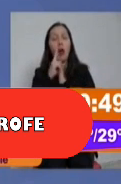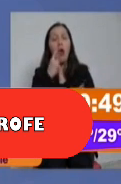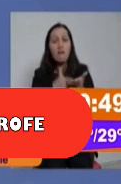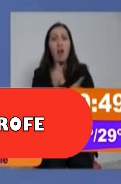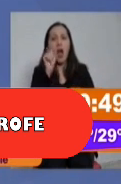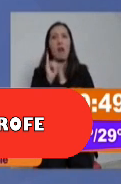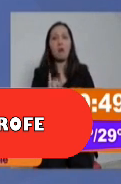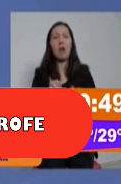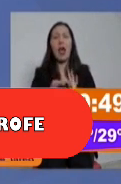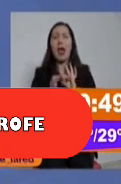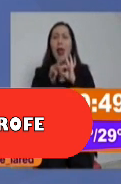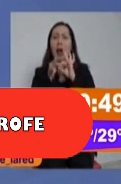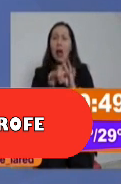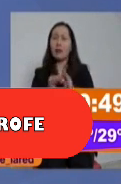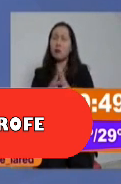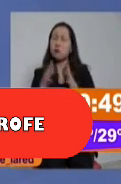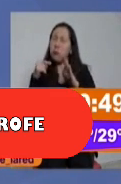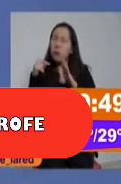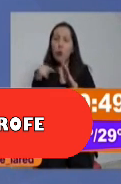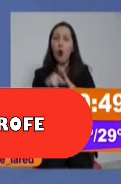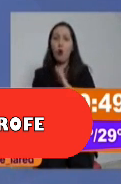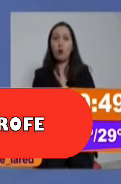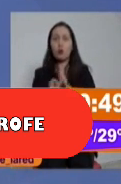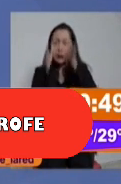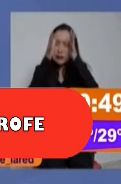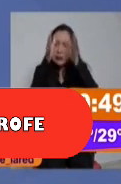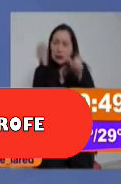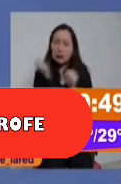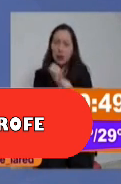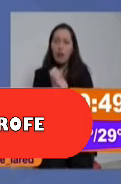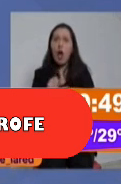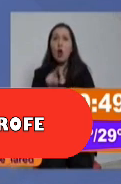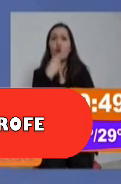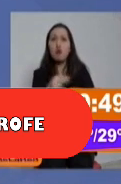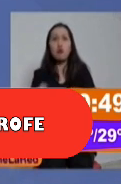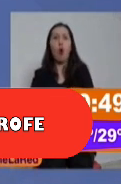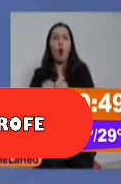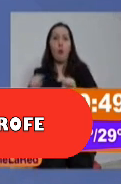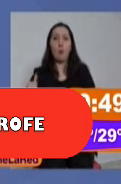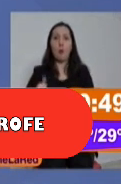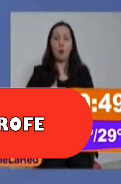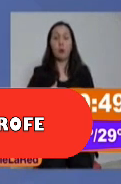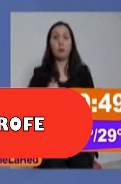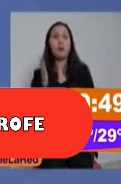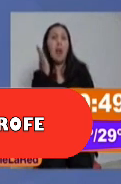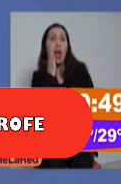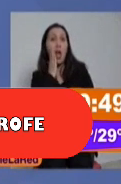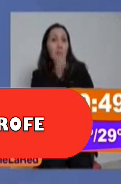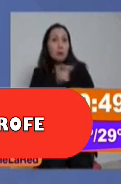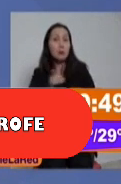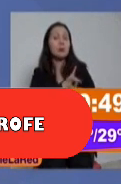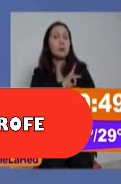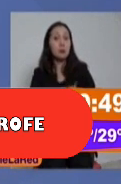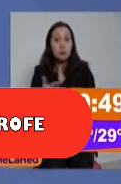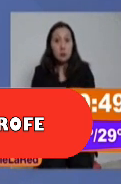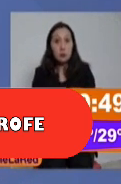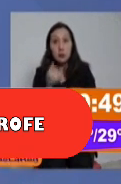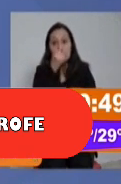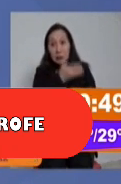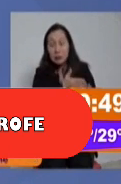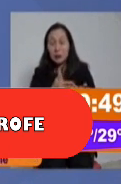y agradecer profundamente esa dedicación y ese compromiso. Queridos compatriotas, en estos